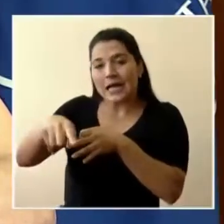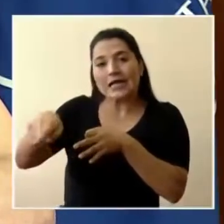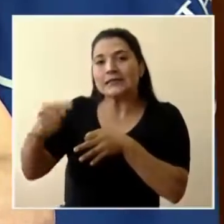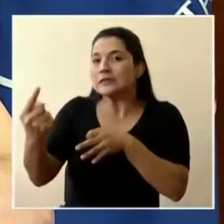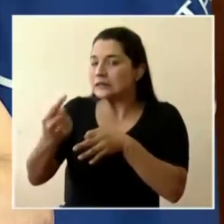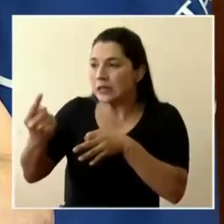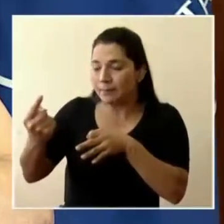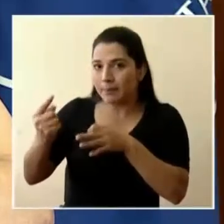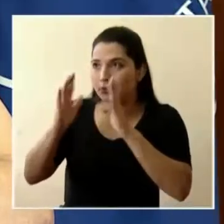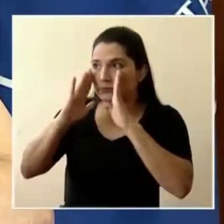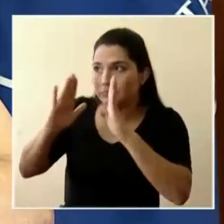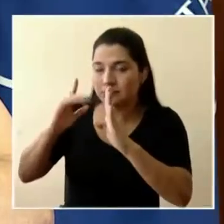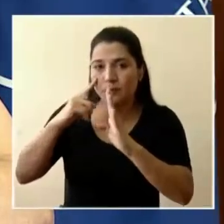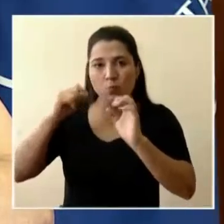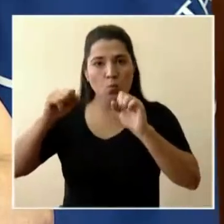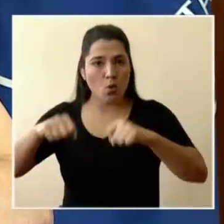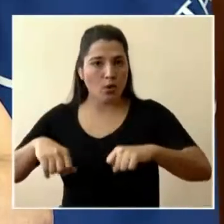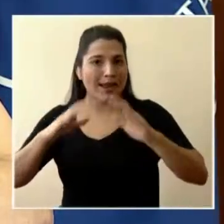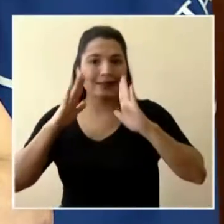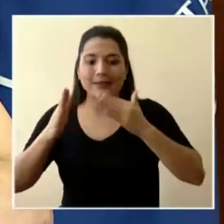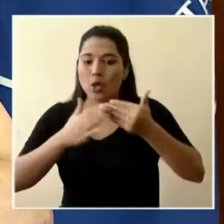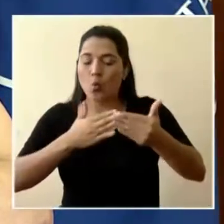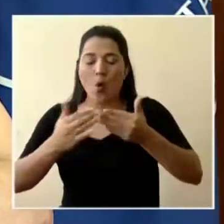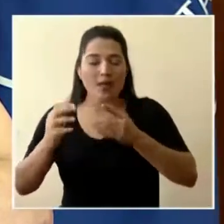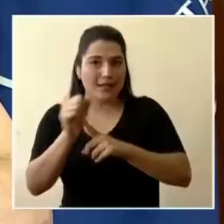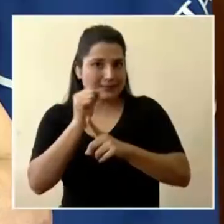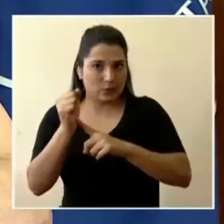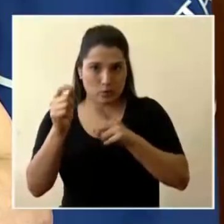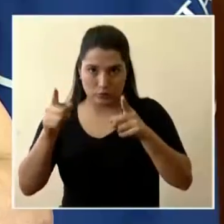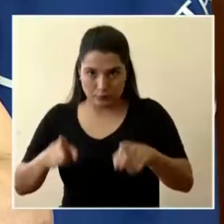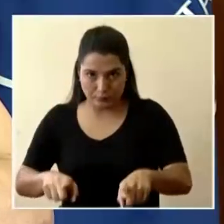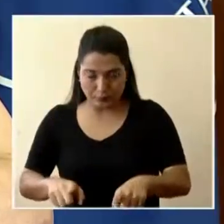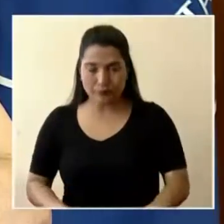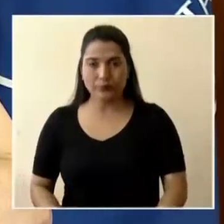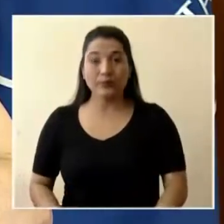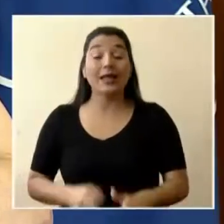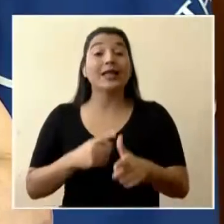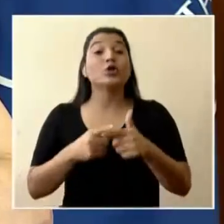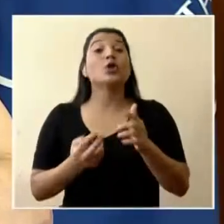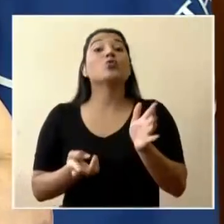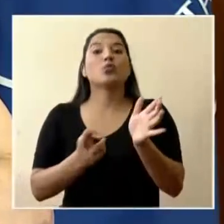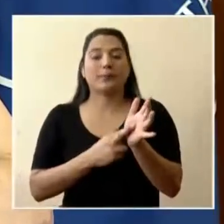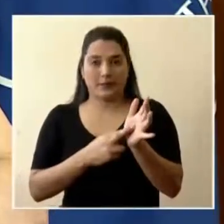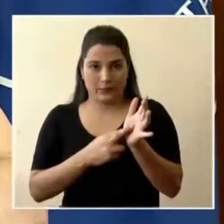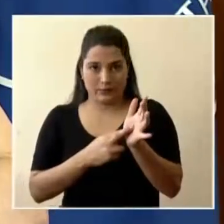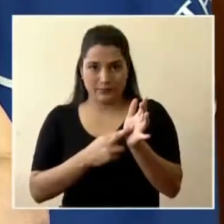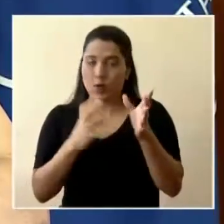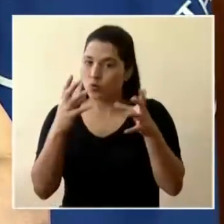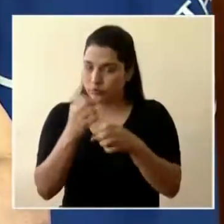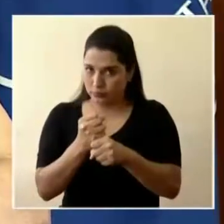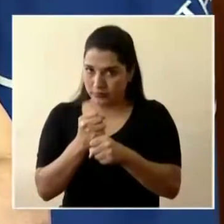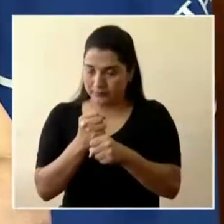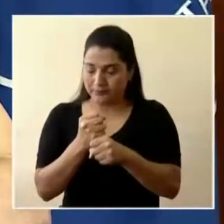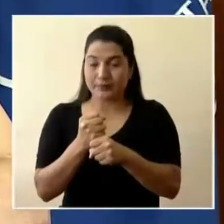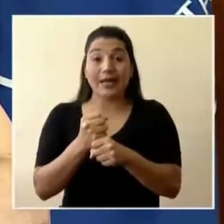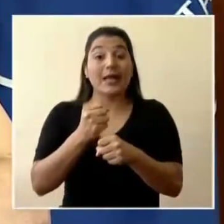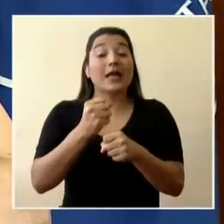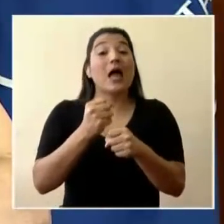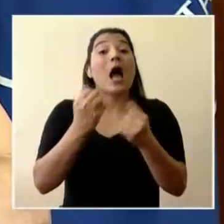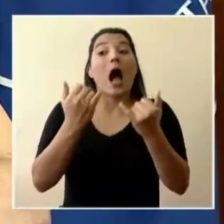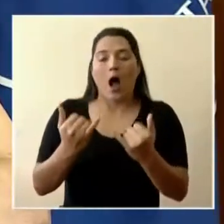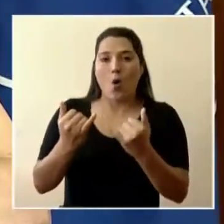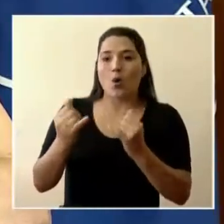poder atender cualquier eventualidad que se presente. Entonces, reitero, un resumen: